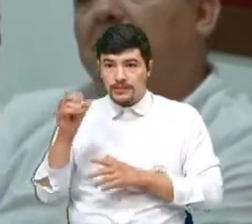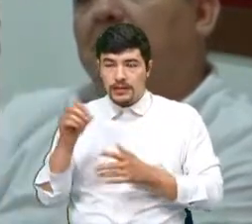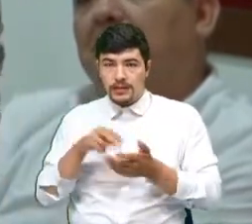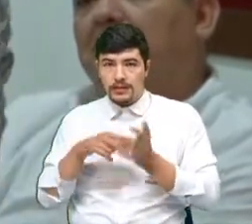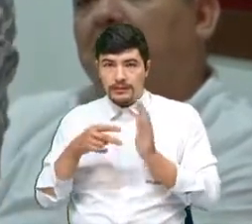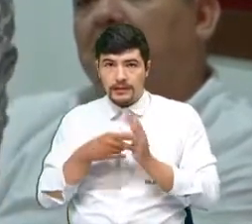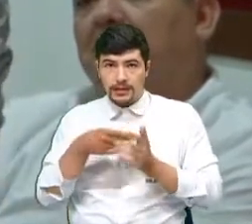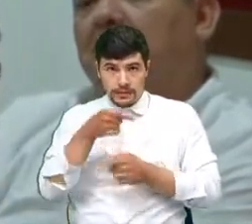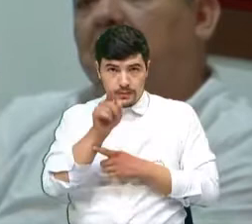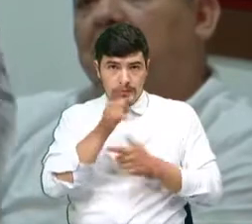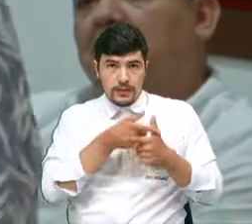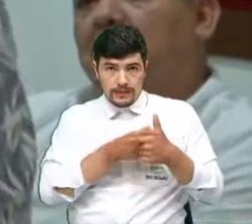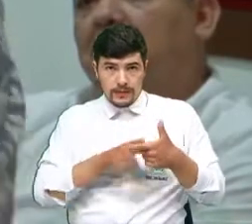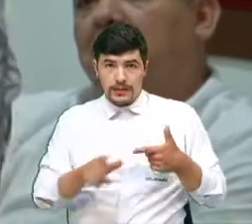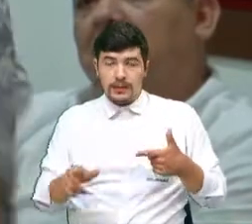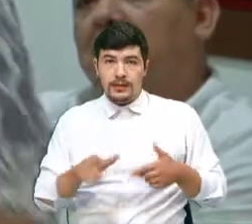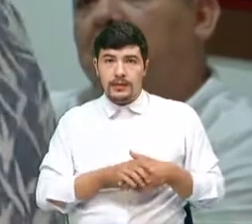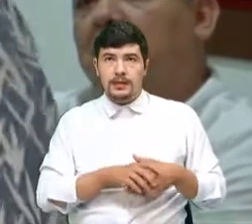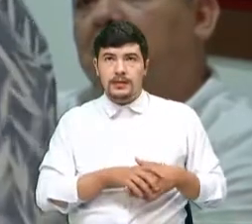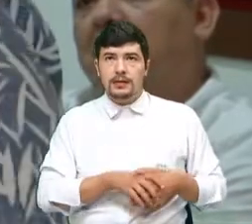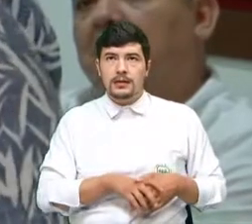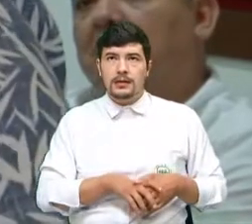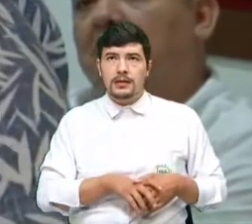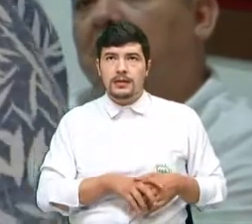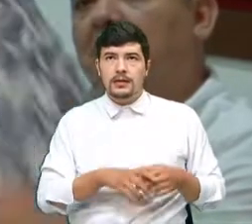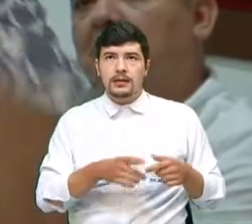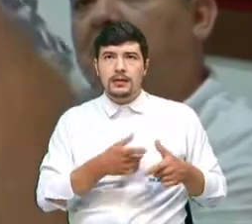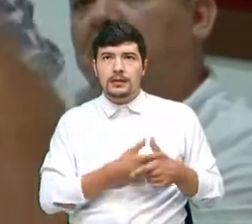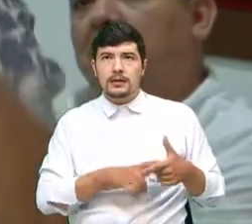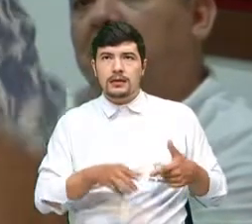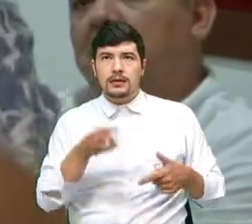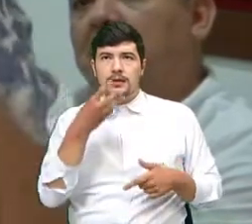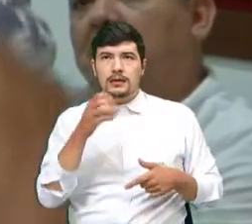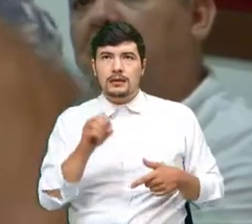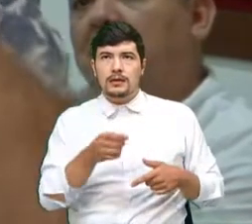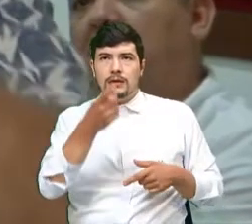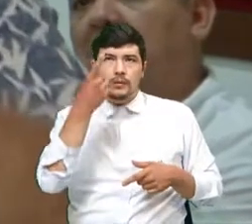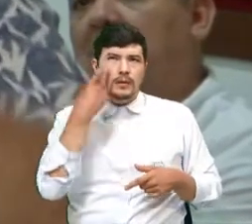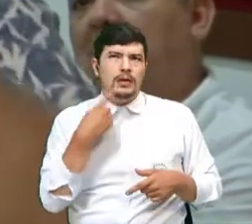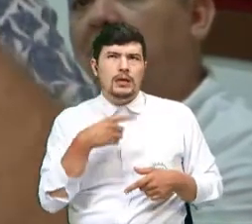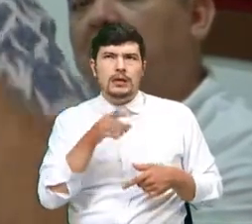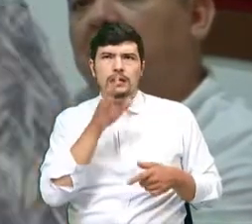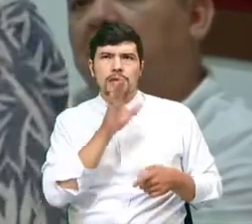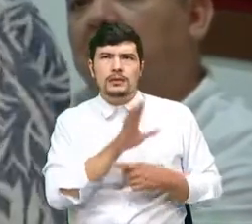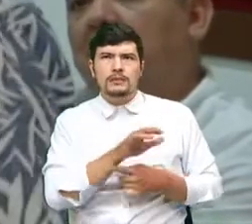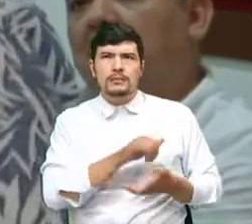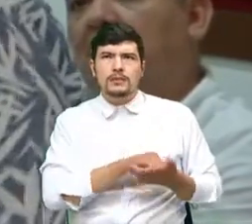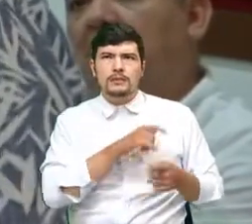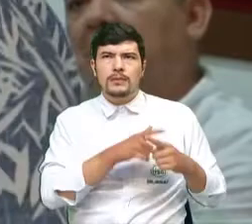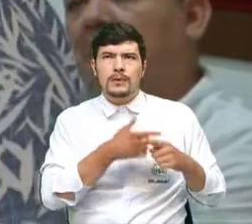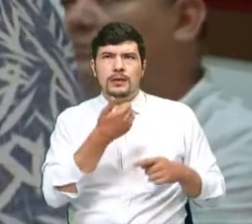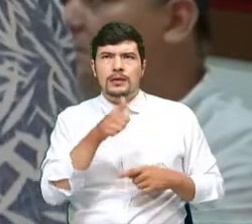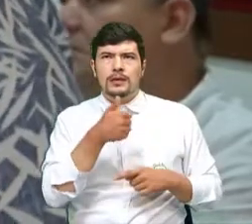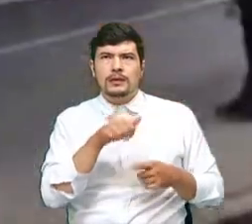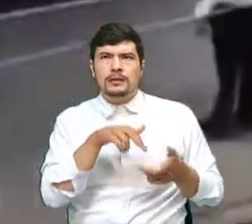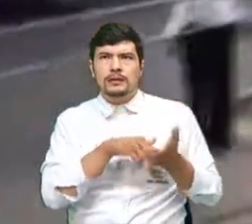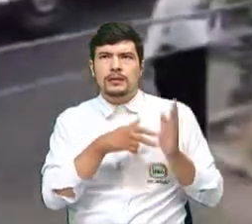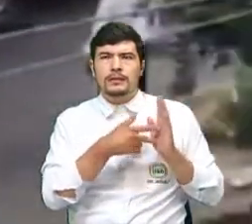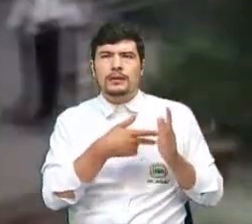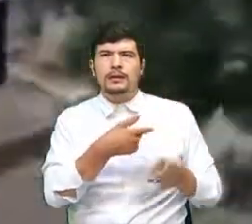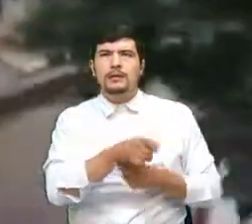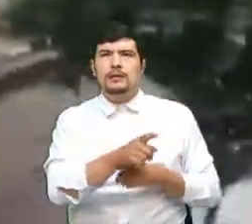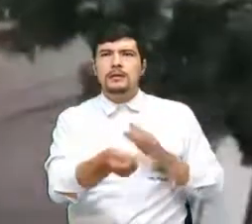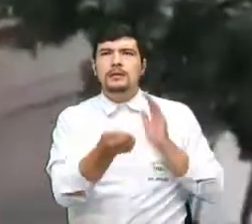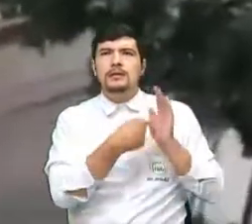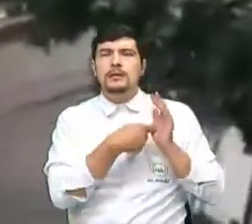tú divides el salario mínimo, lo divides en 30, ¿sí? Le da lo de un día y lo multiplica por 10. Eso es lo que nos pagan a